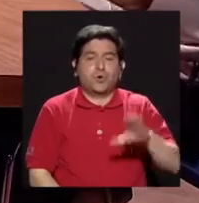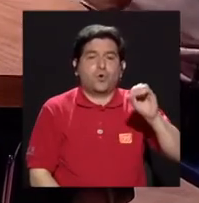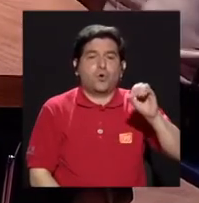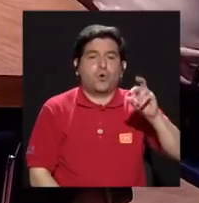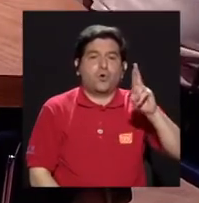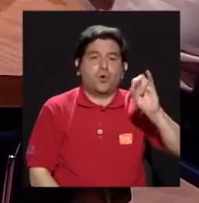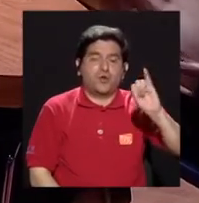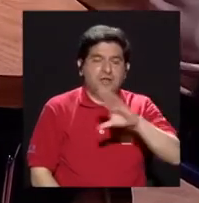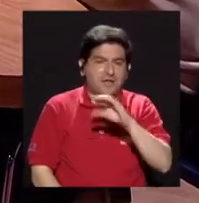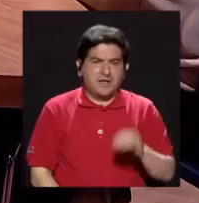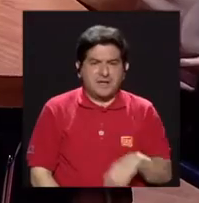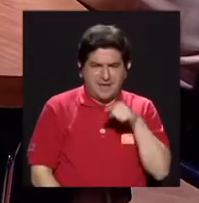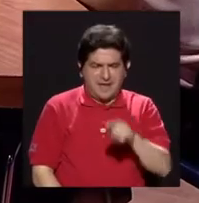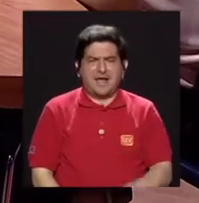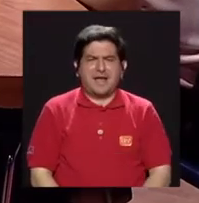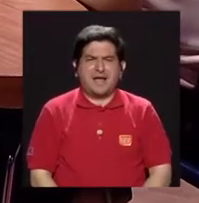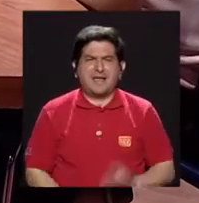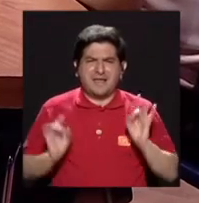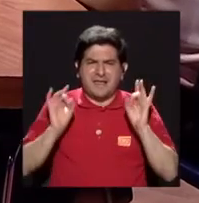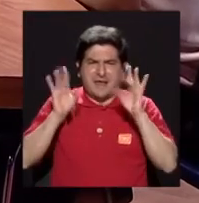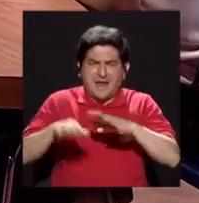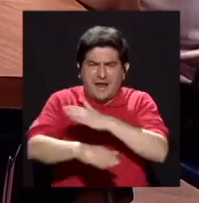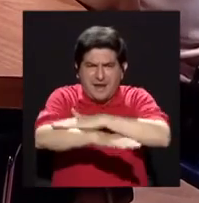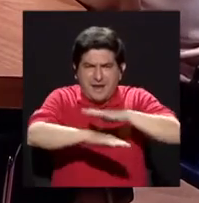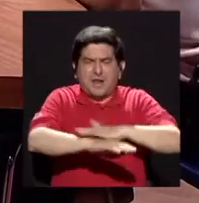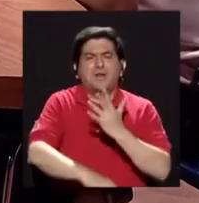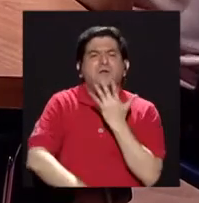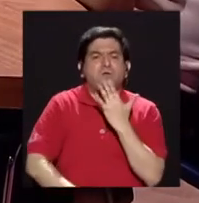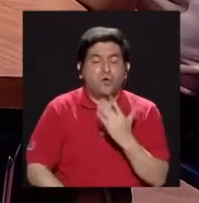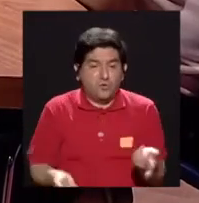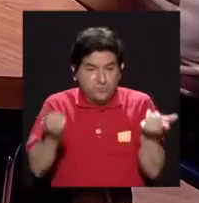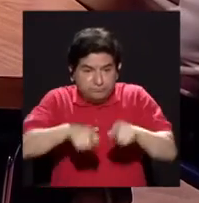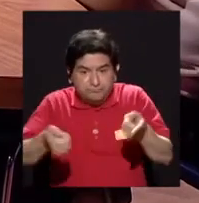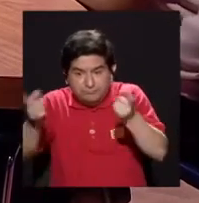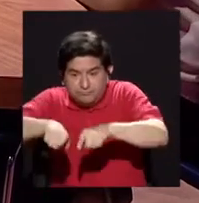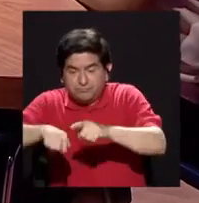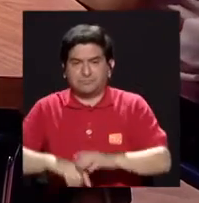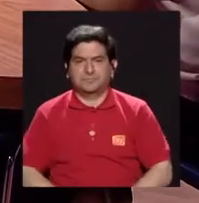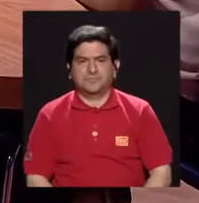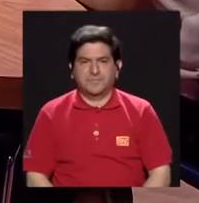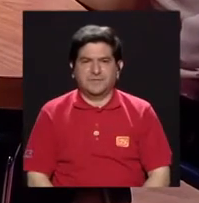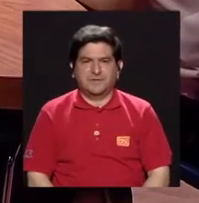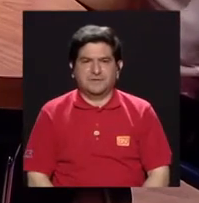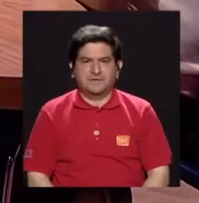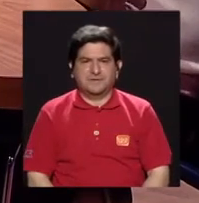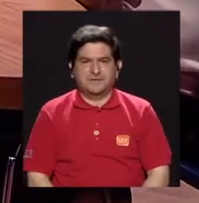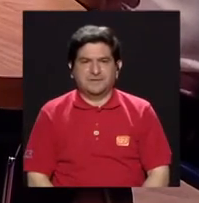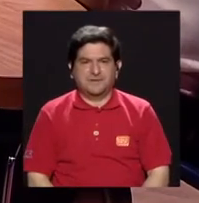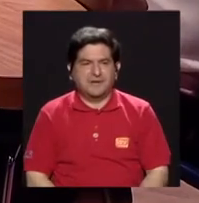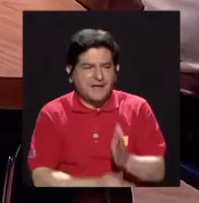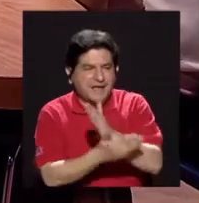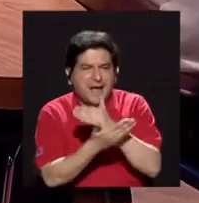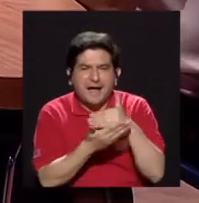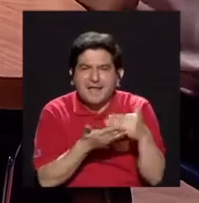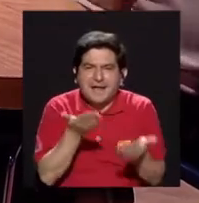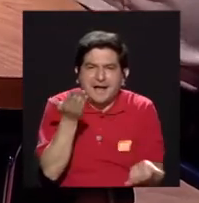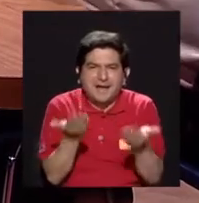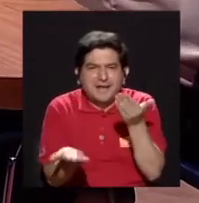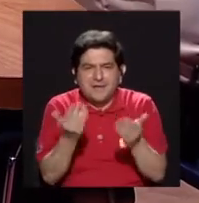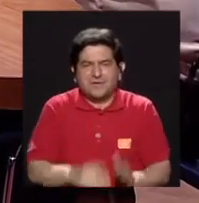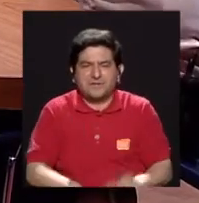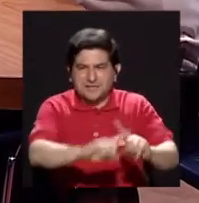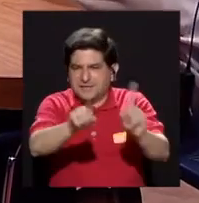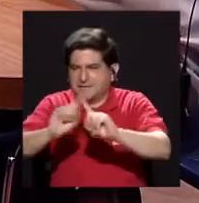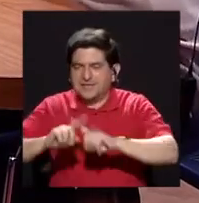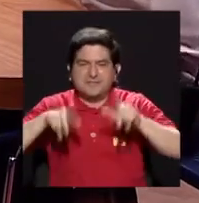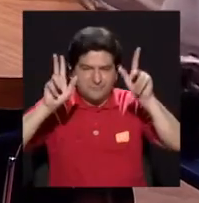racismo que se levantó, ¿verdad? Entonces, hay algo en mucha